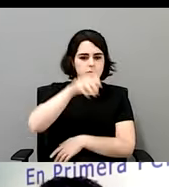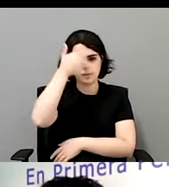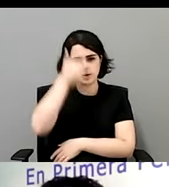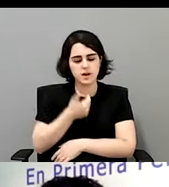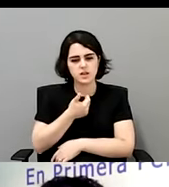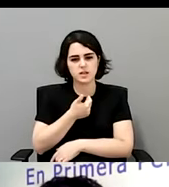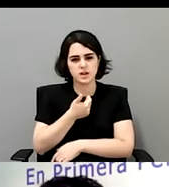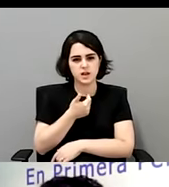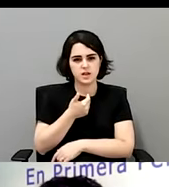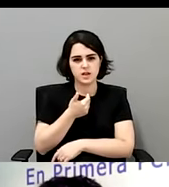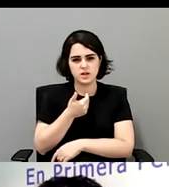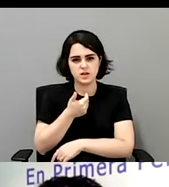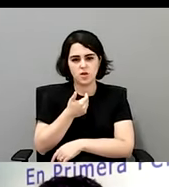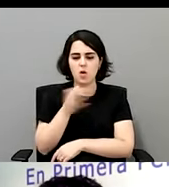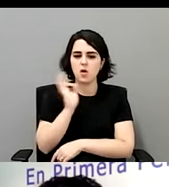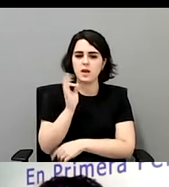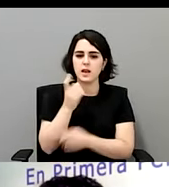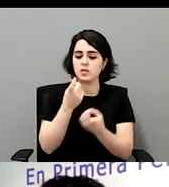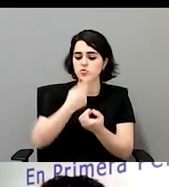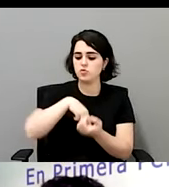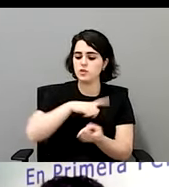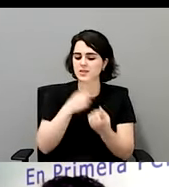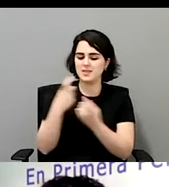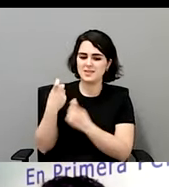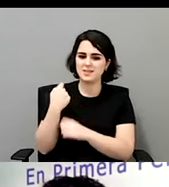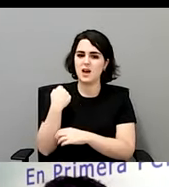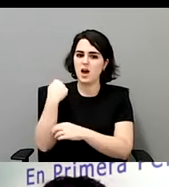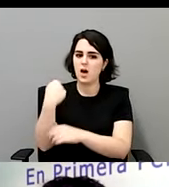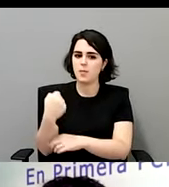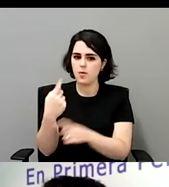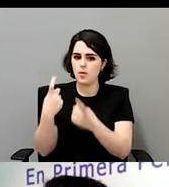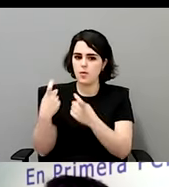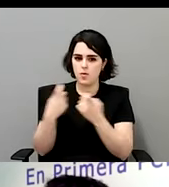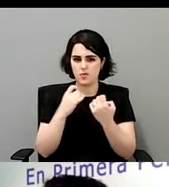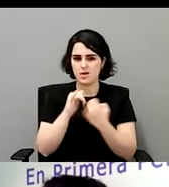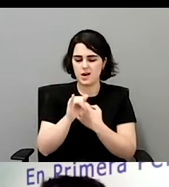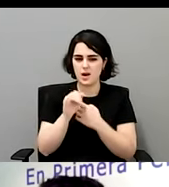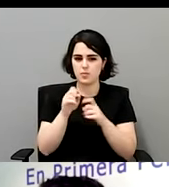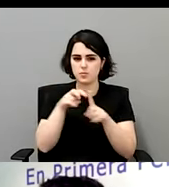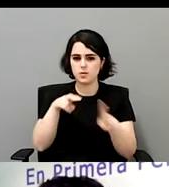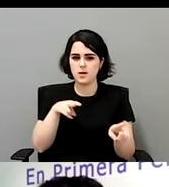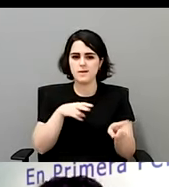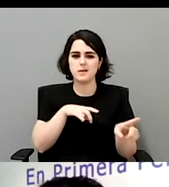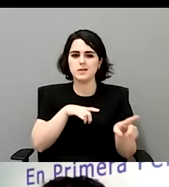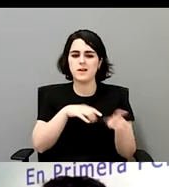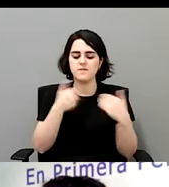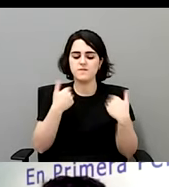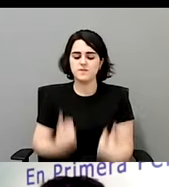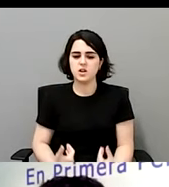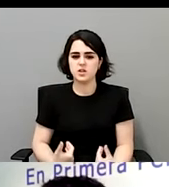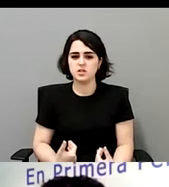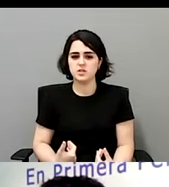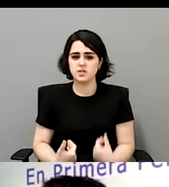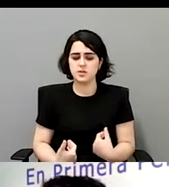grandes necesidades de apoyo a nivel físico, no tenemos que